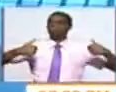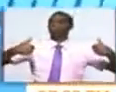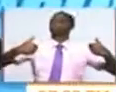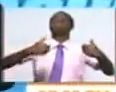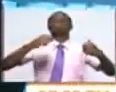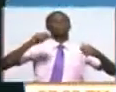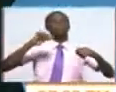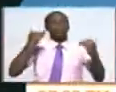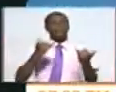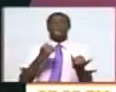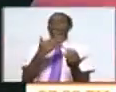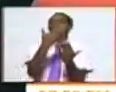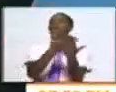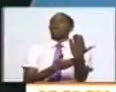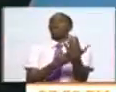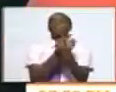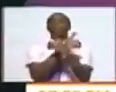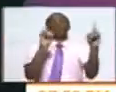Carta Democrática.